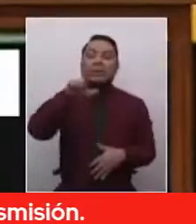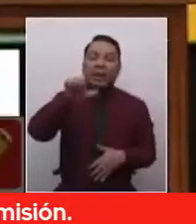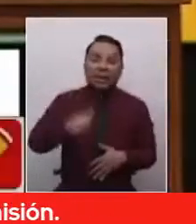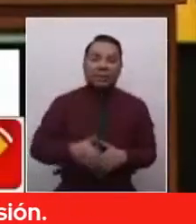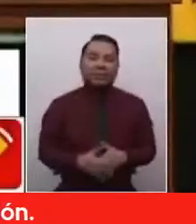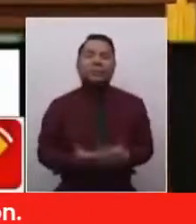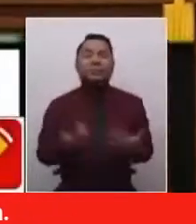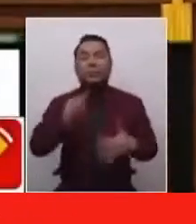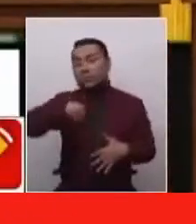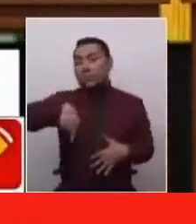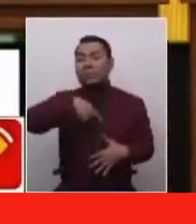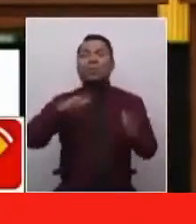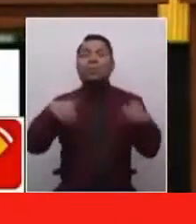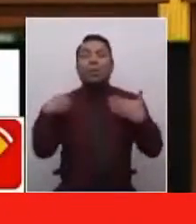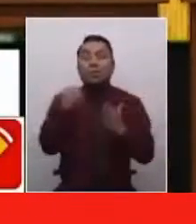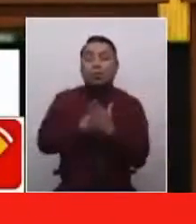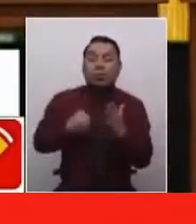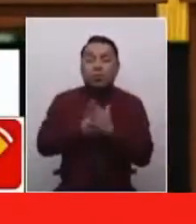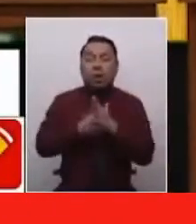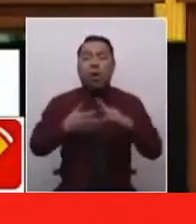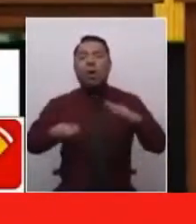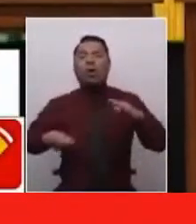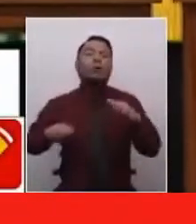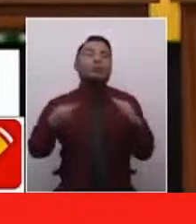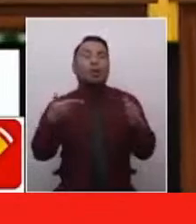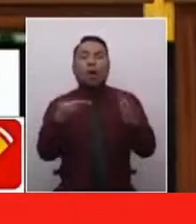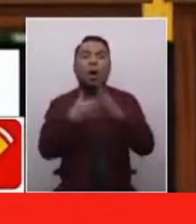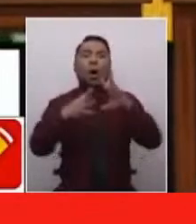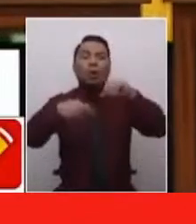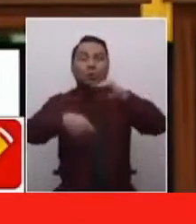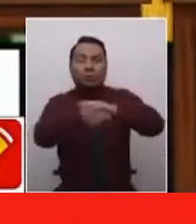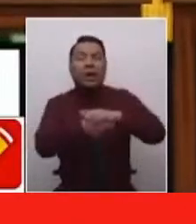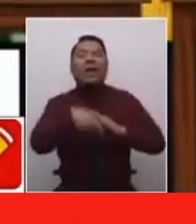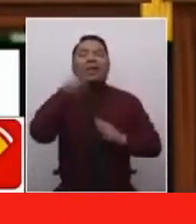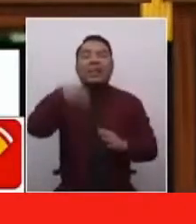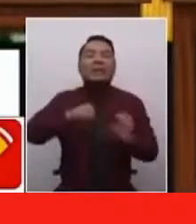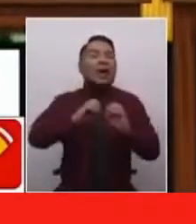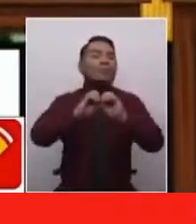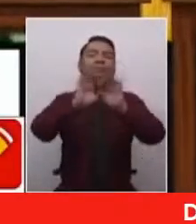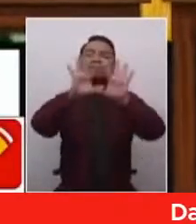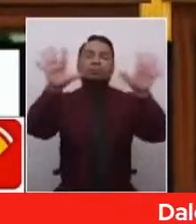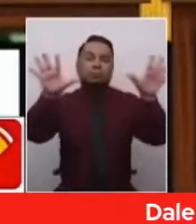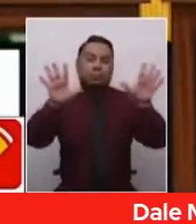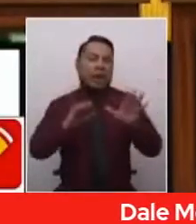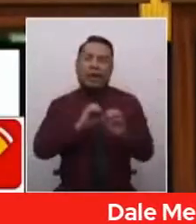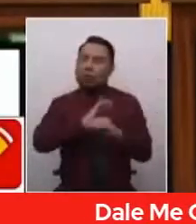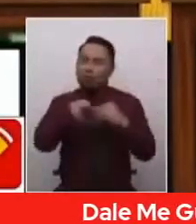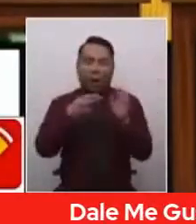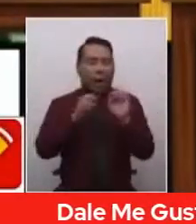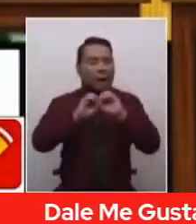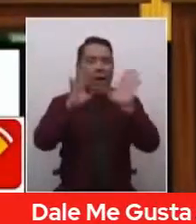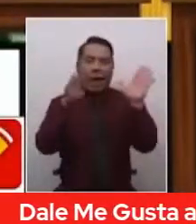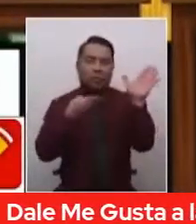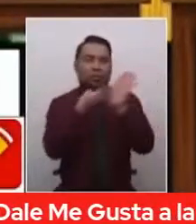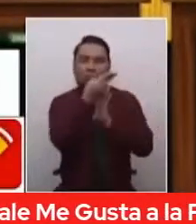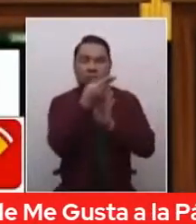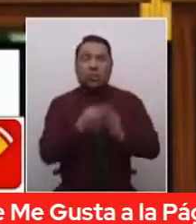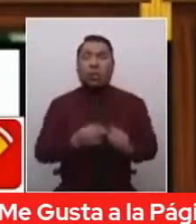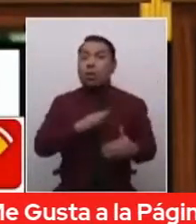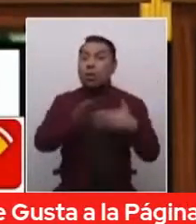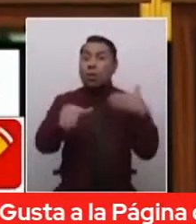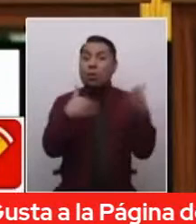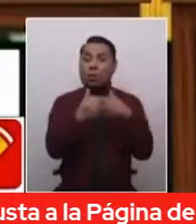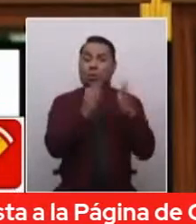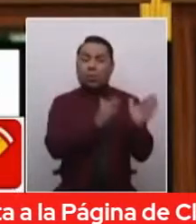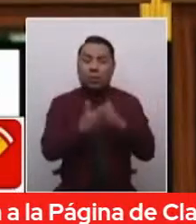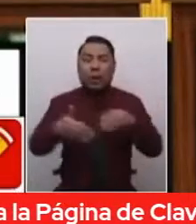Bueno, nosotros para poder luchar contra la corrupción tenemos que tener transparencia. Nosotros hemos pensado claramente en que todas las órdenes